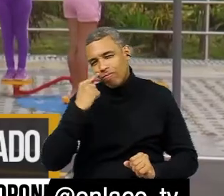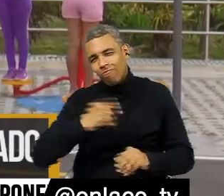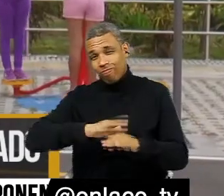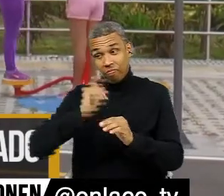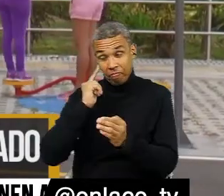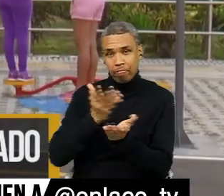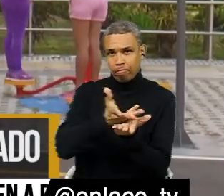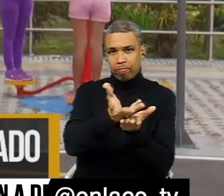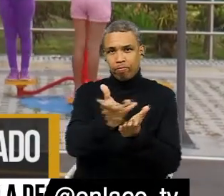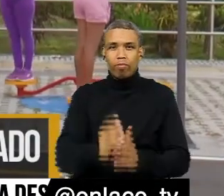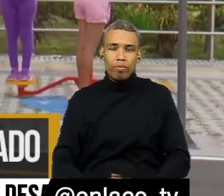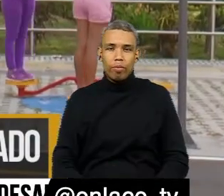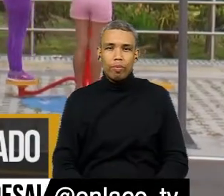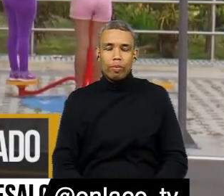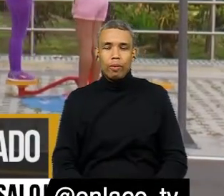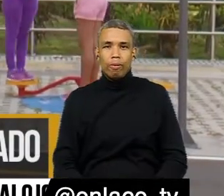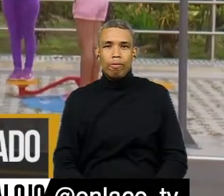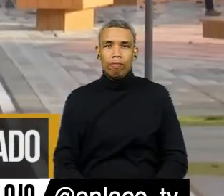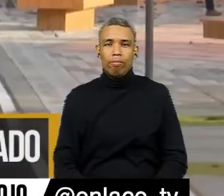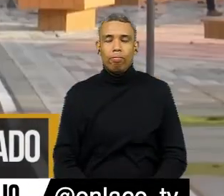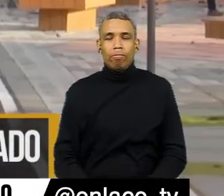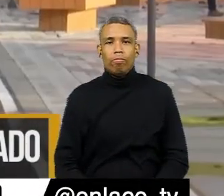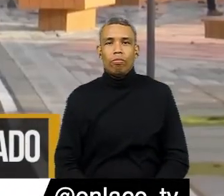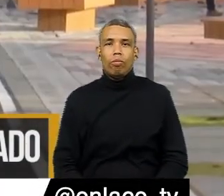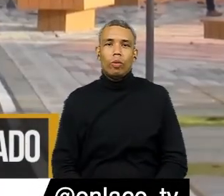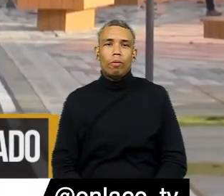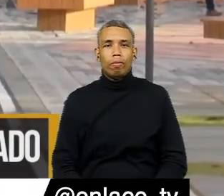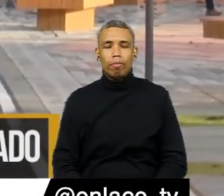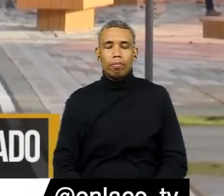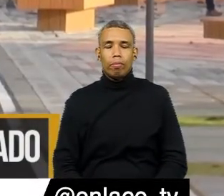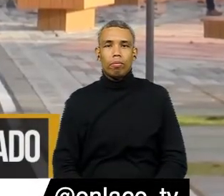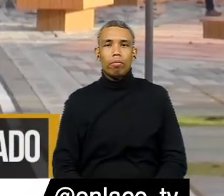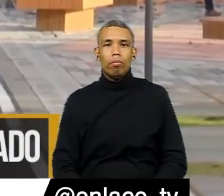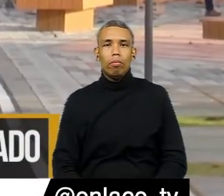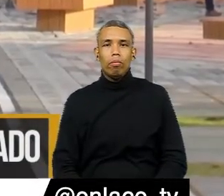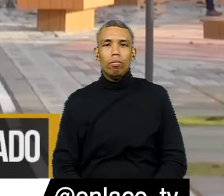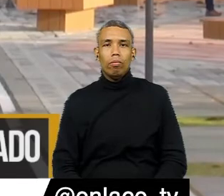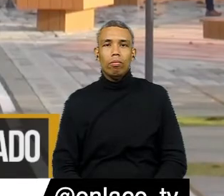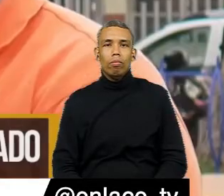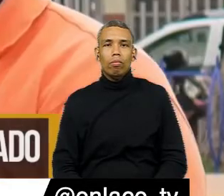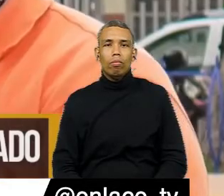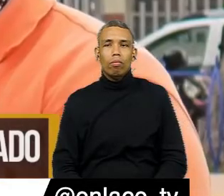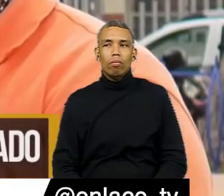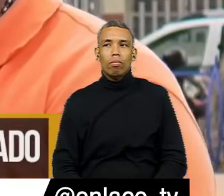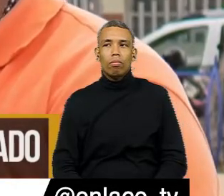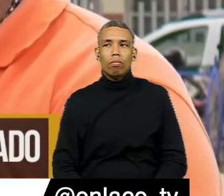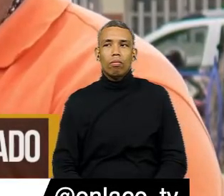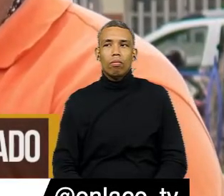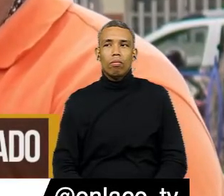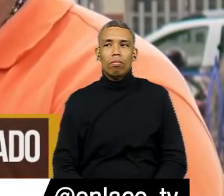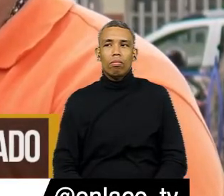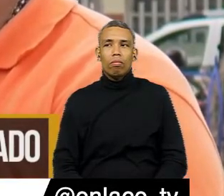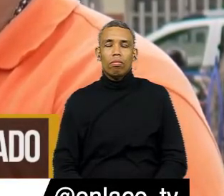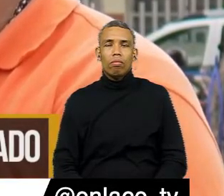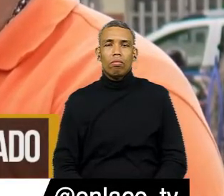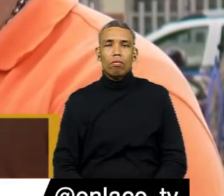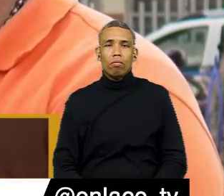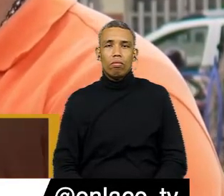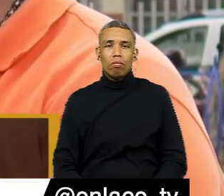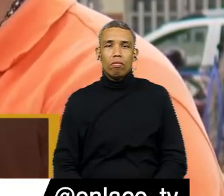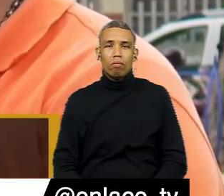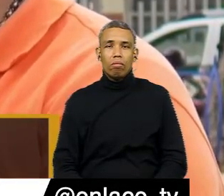instó a líderes del sector para que se conviertan en vigías de este proyecto de sano esparcimiento para las familias. Bueno, vemos con mucho beneplácito